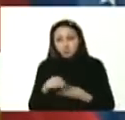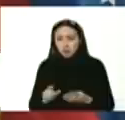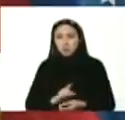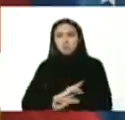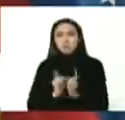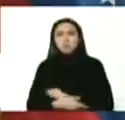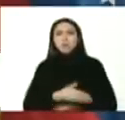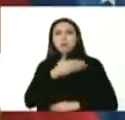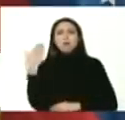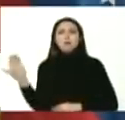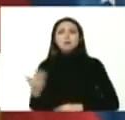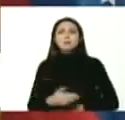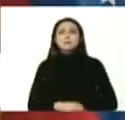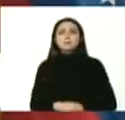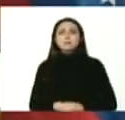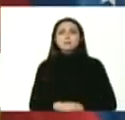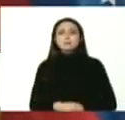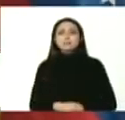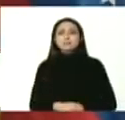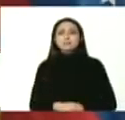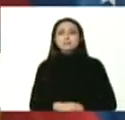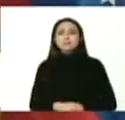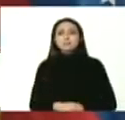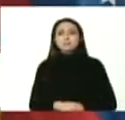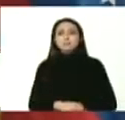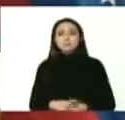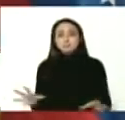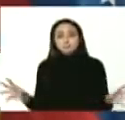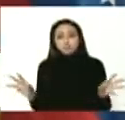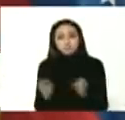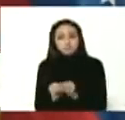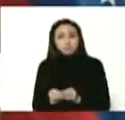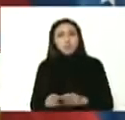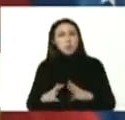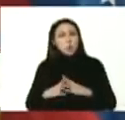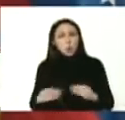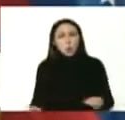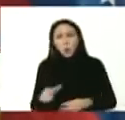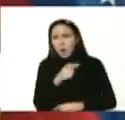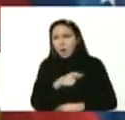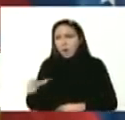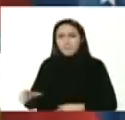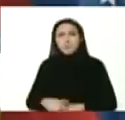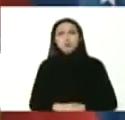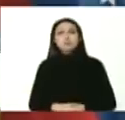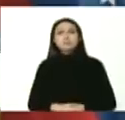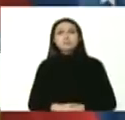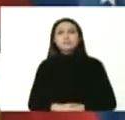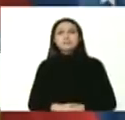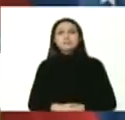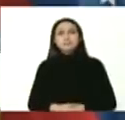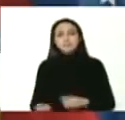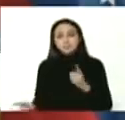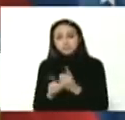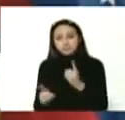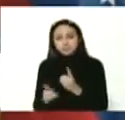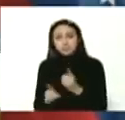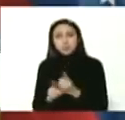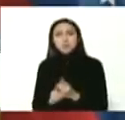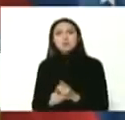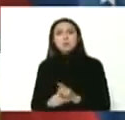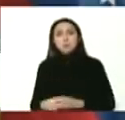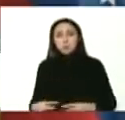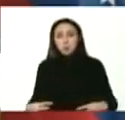hecho. Y ya para terminar, creo que todos los que nos siguen en nuestras redes del